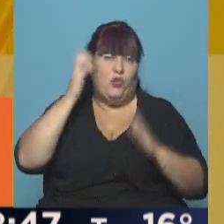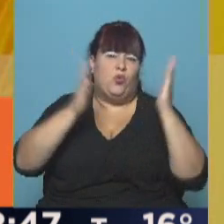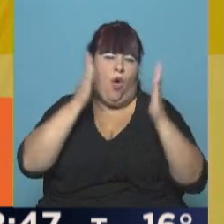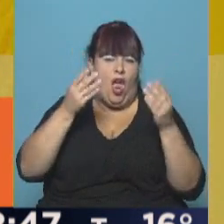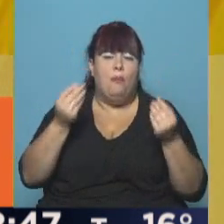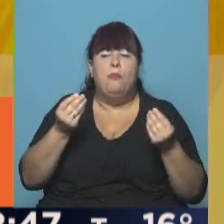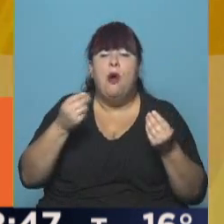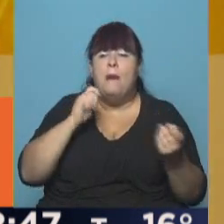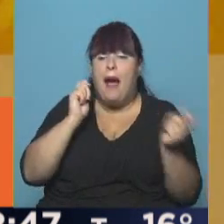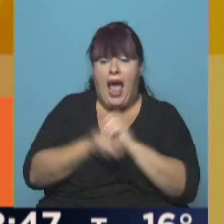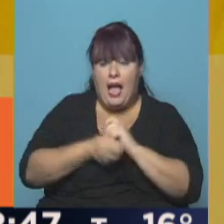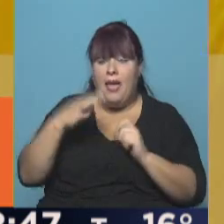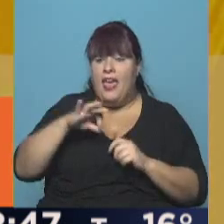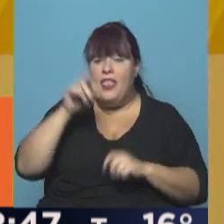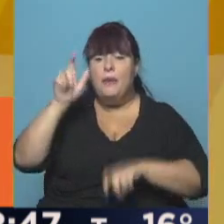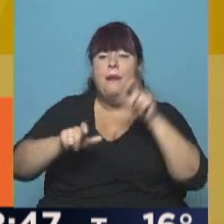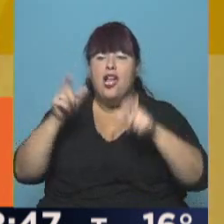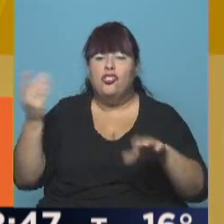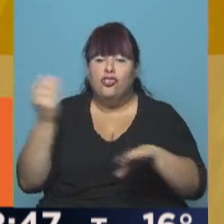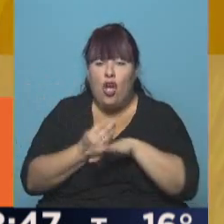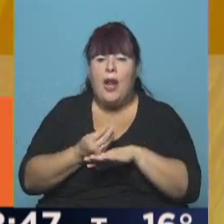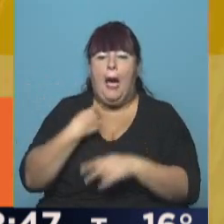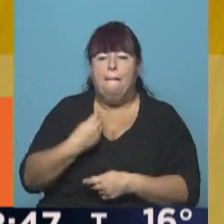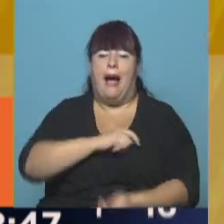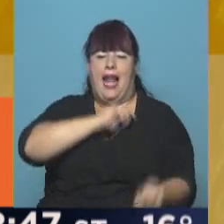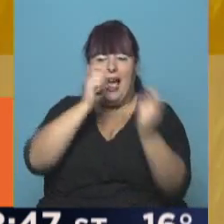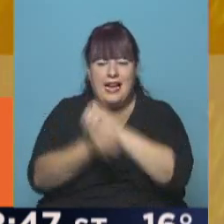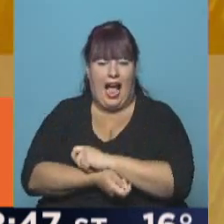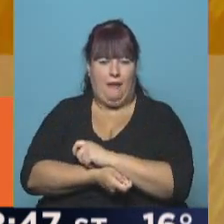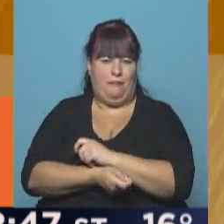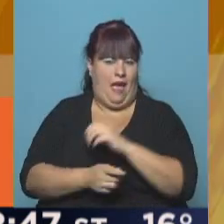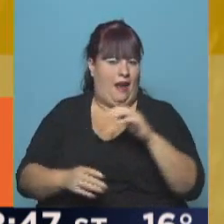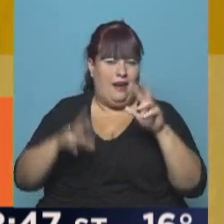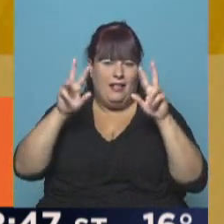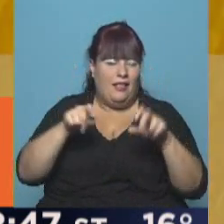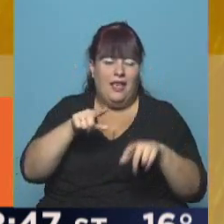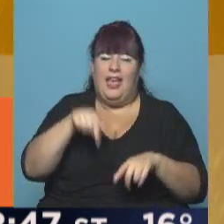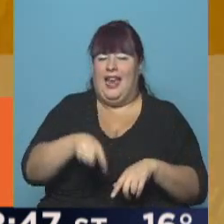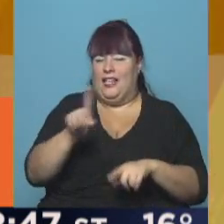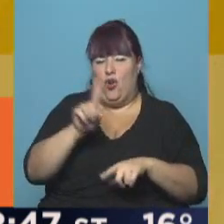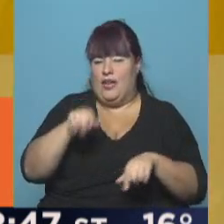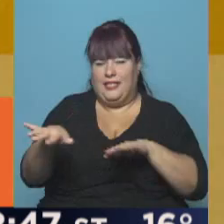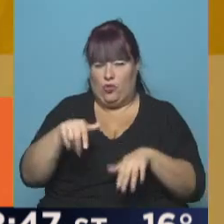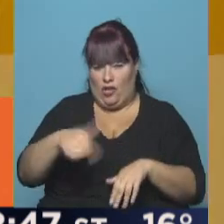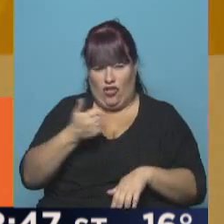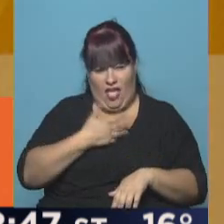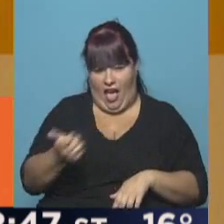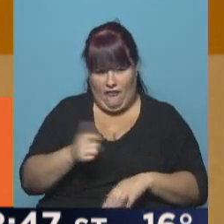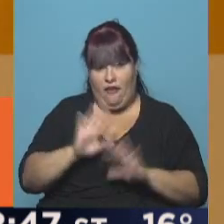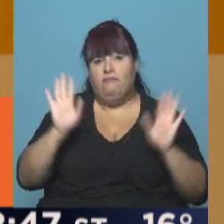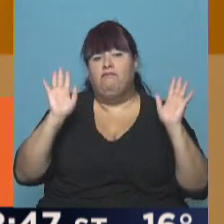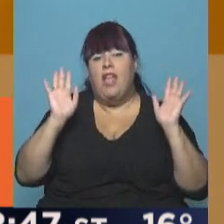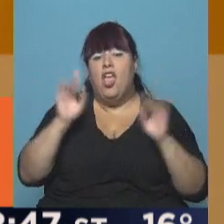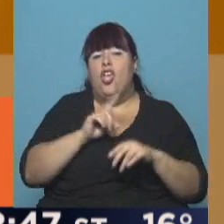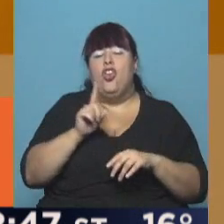en realidad para modificarse tiene que venir gente que quiera cambiar el status quo, y este no es el caso de la AFA, o por lo pronto